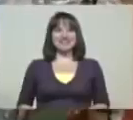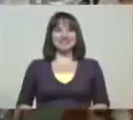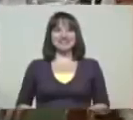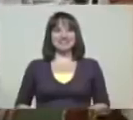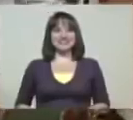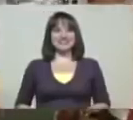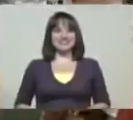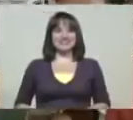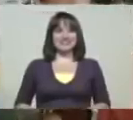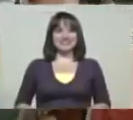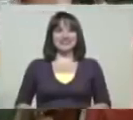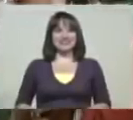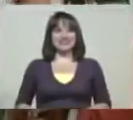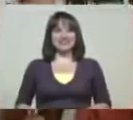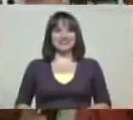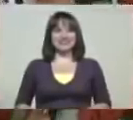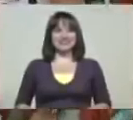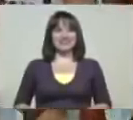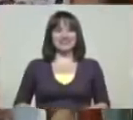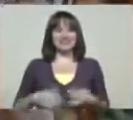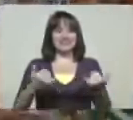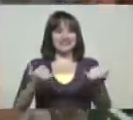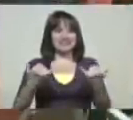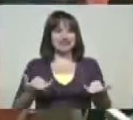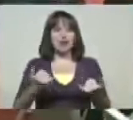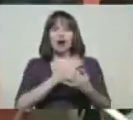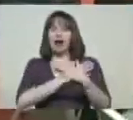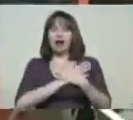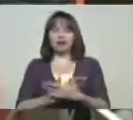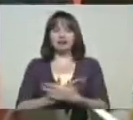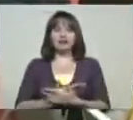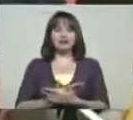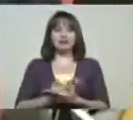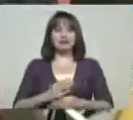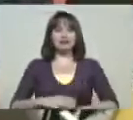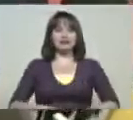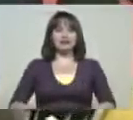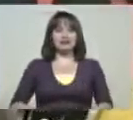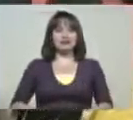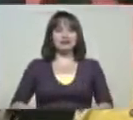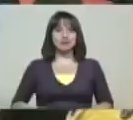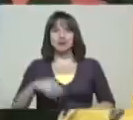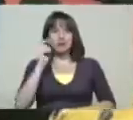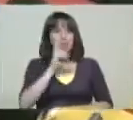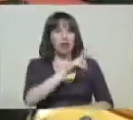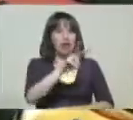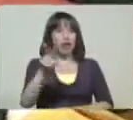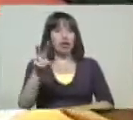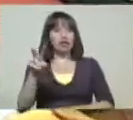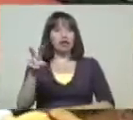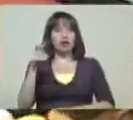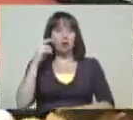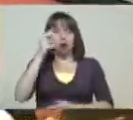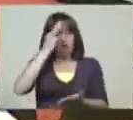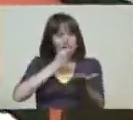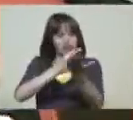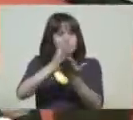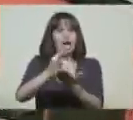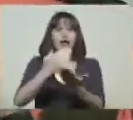siento en la mirada de ustedes cariño, mucho amor. Siento en la mirada de ustedes hermandad, lealtad